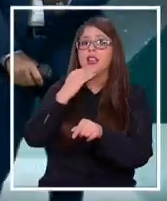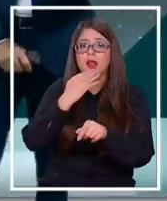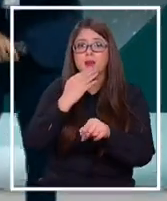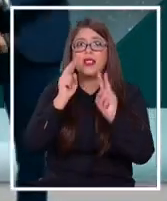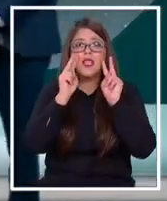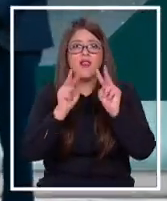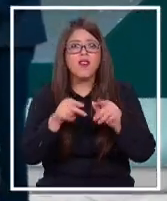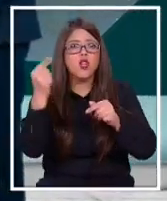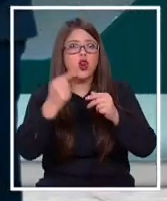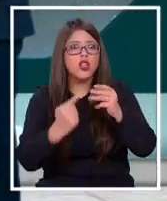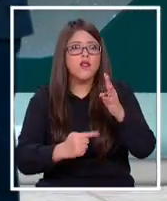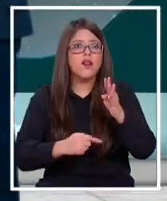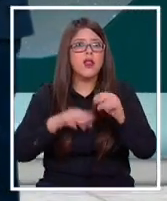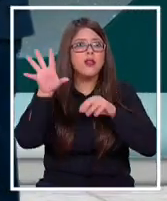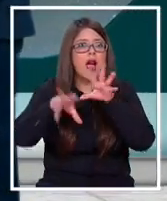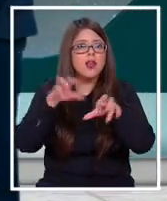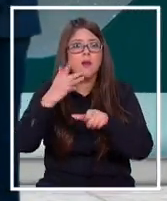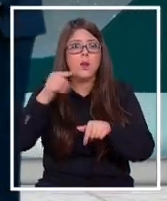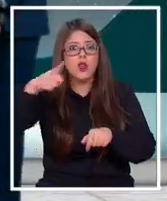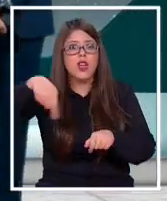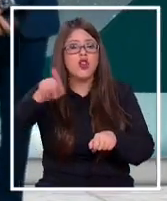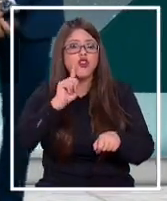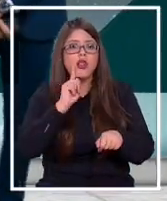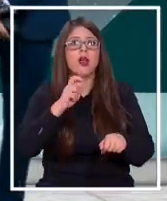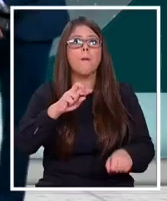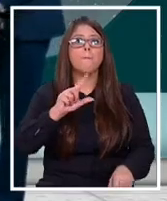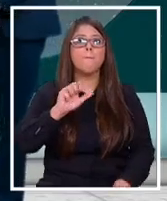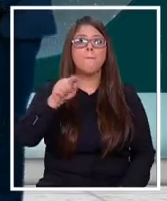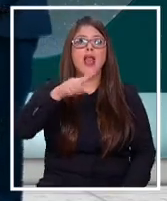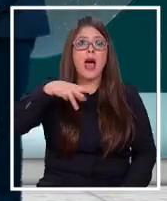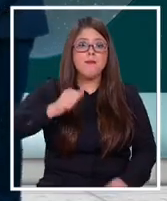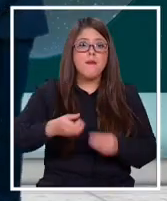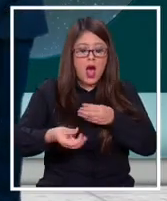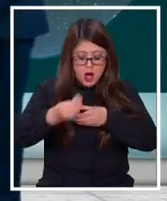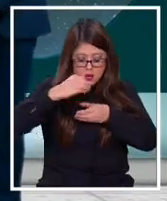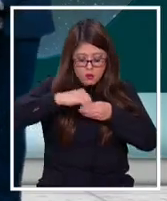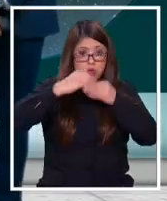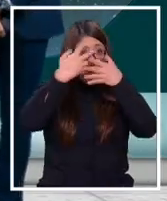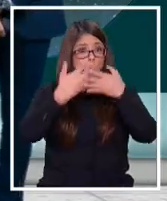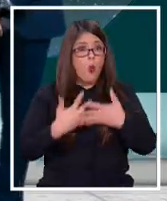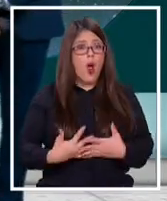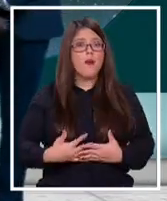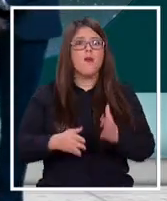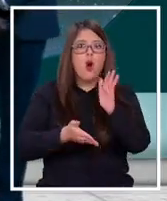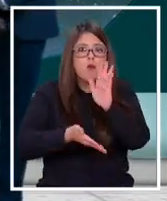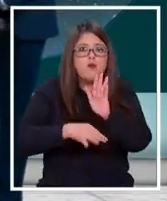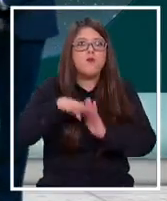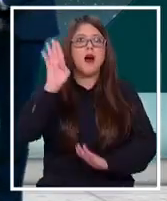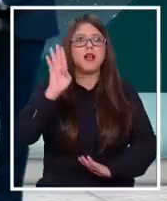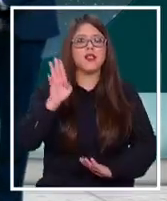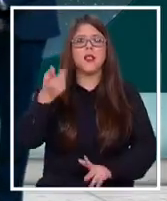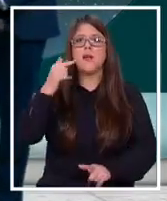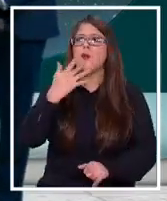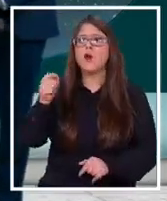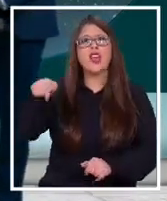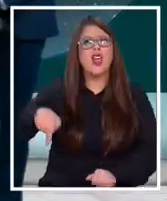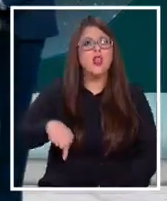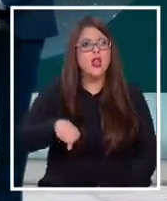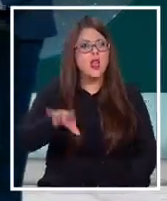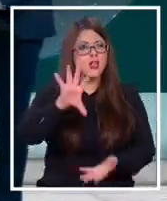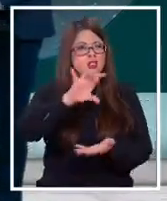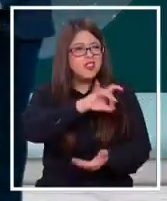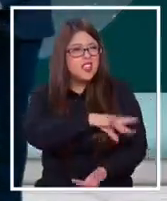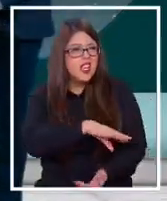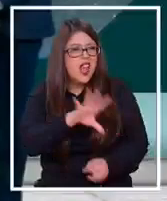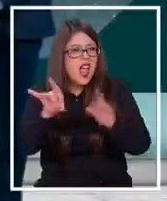con los auquénidos, que tienen una capacidad de plasma que es mucho más potente que el del humano. Pero ¿por qué en nuestro país eligieron a las vicuñas,